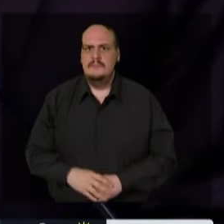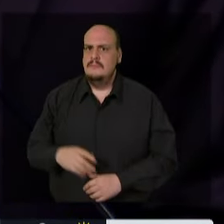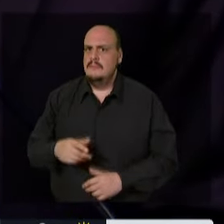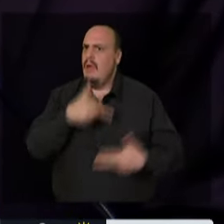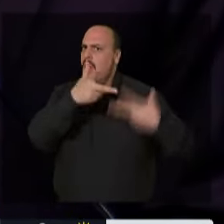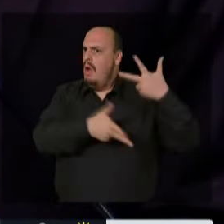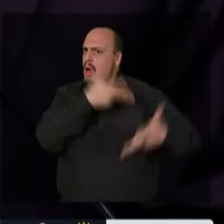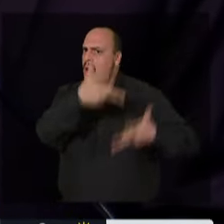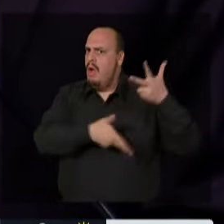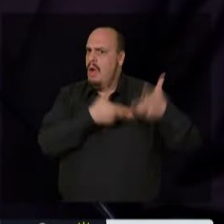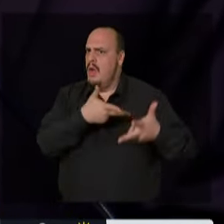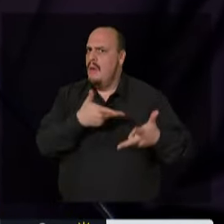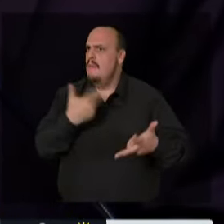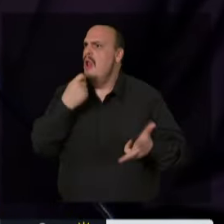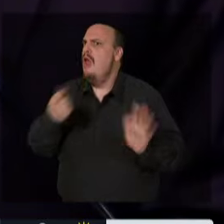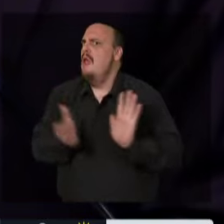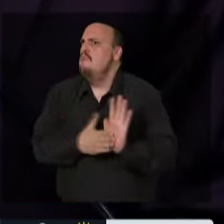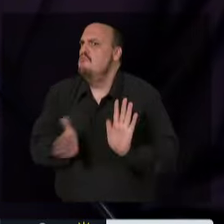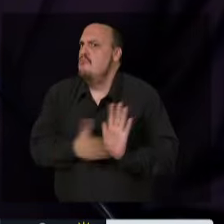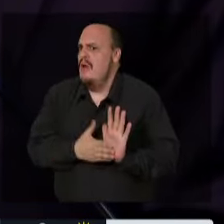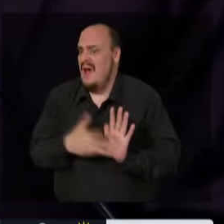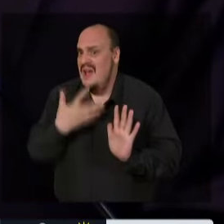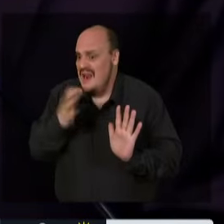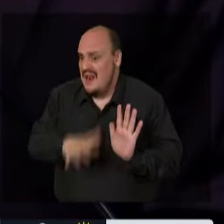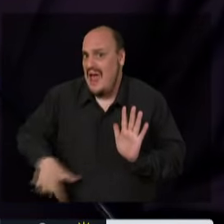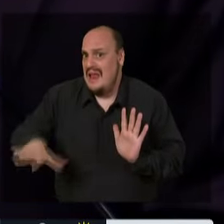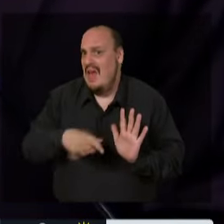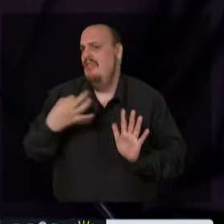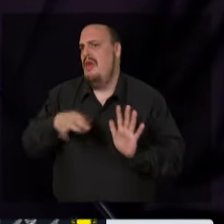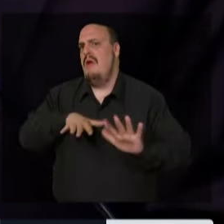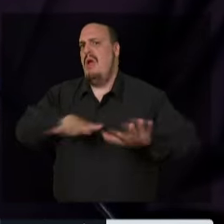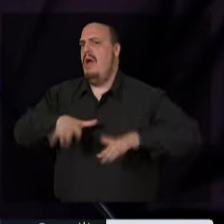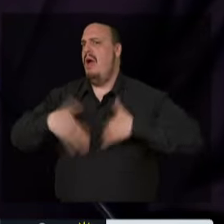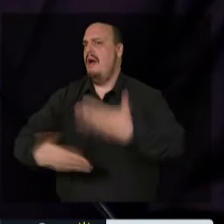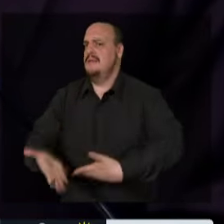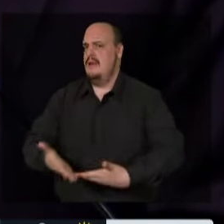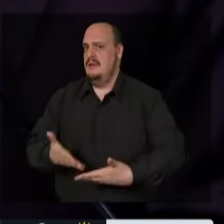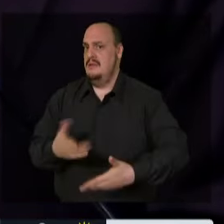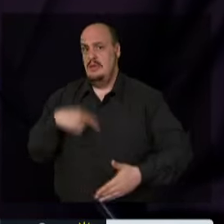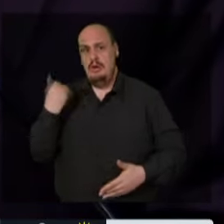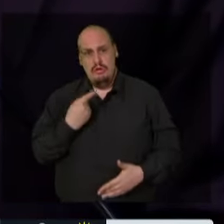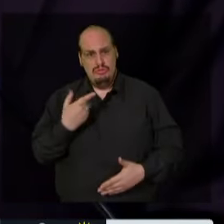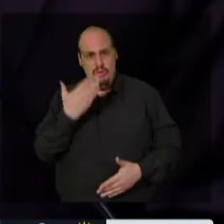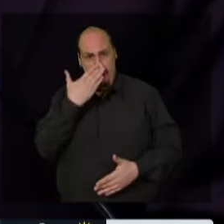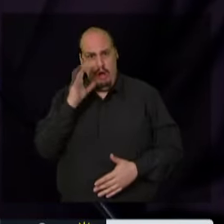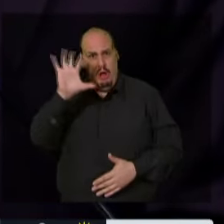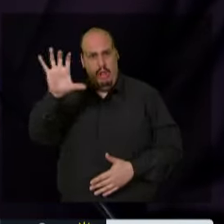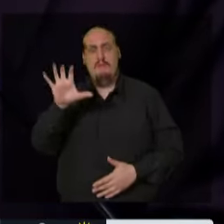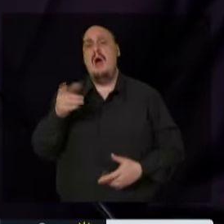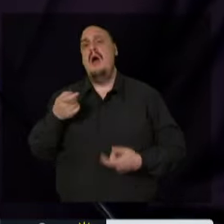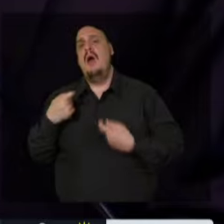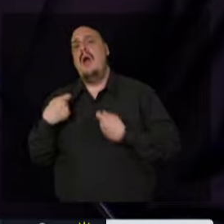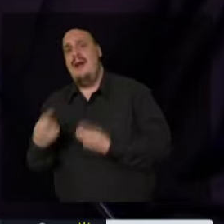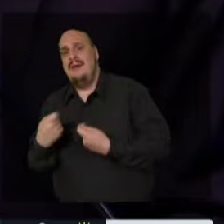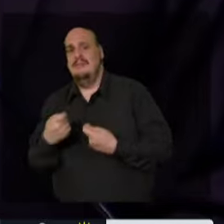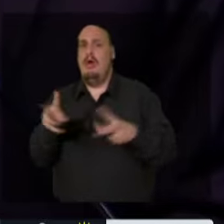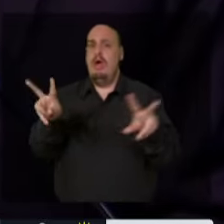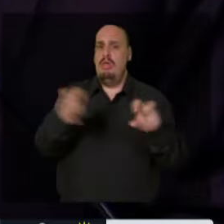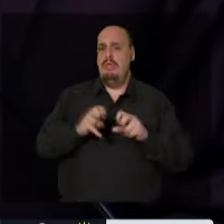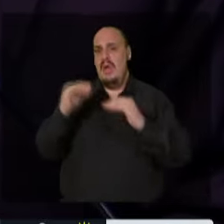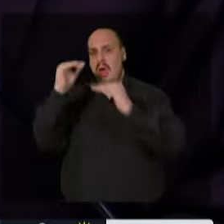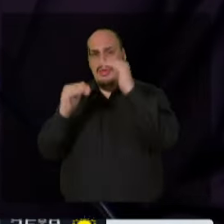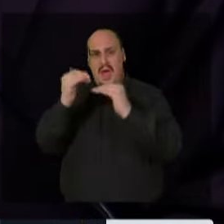lo concreto, que es para modificar la realidad, hay que hacer. Y nosotros en Córdoba tenemos equilibrio fiscal. Y tenemos que alcanzar